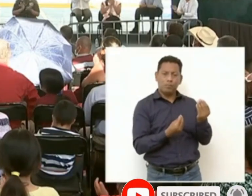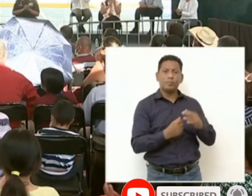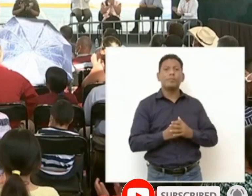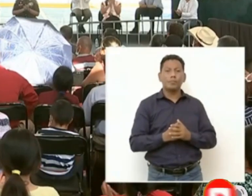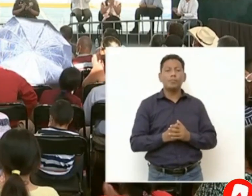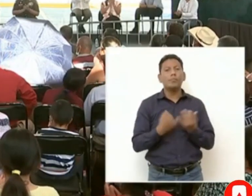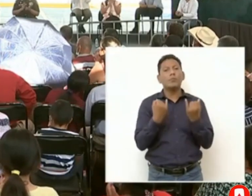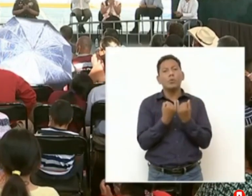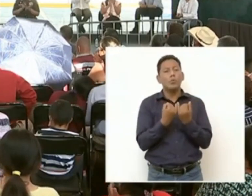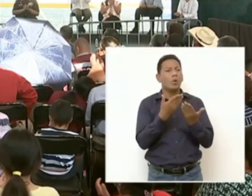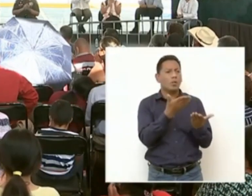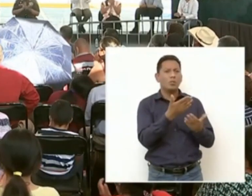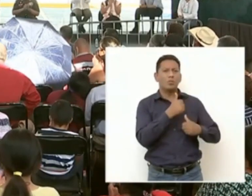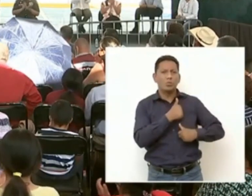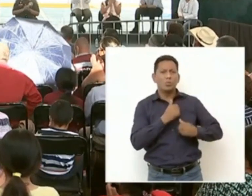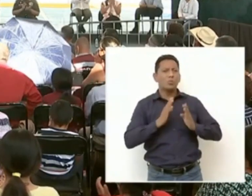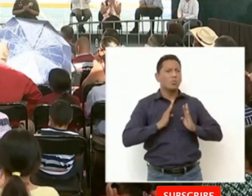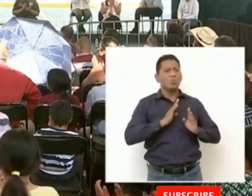y a todos los oficiales.